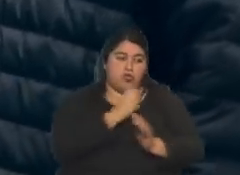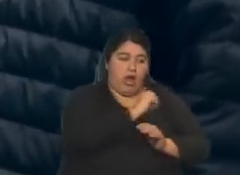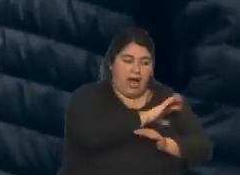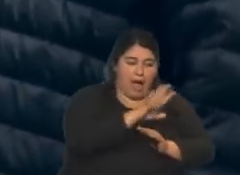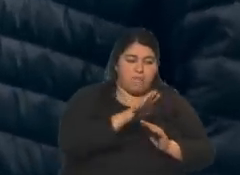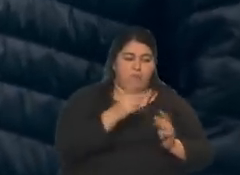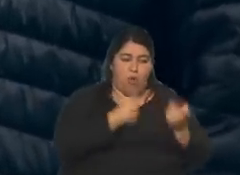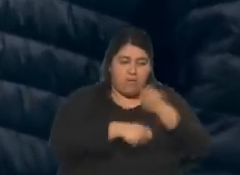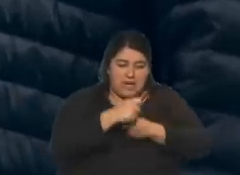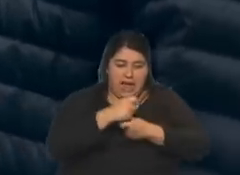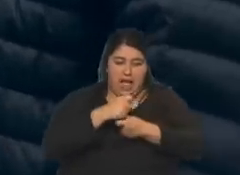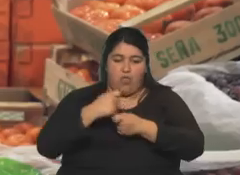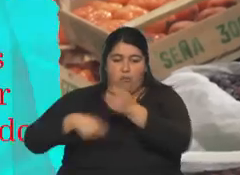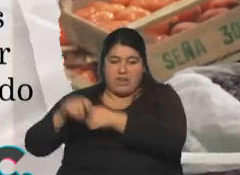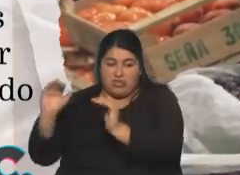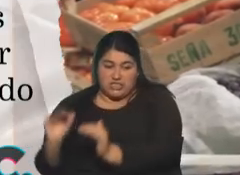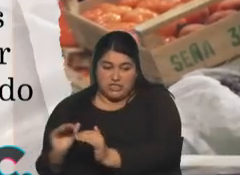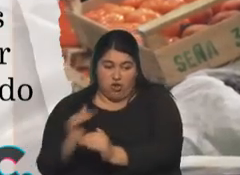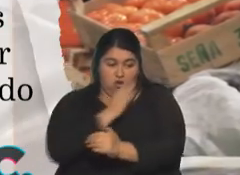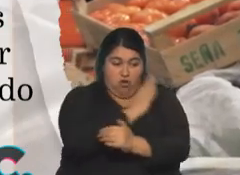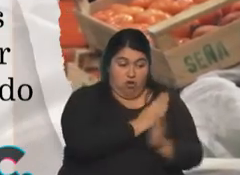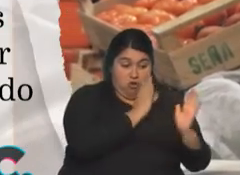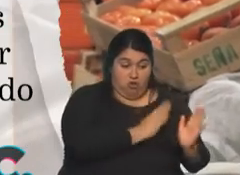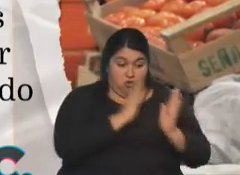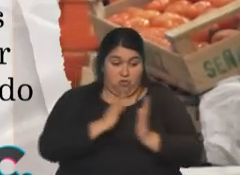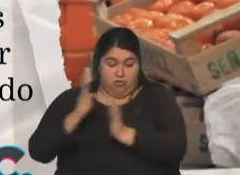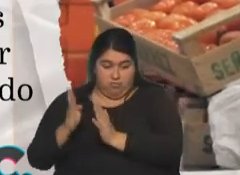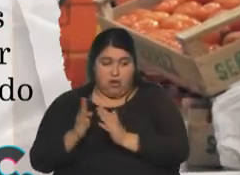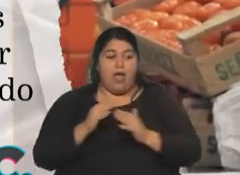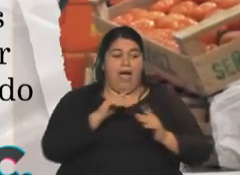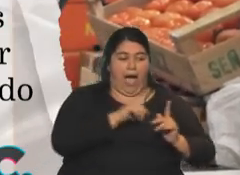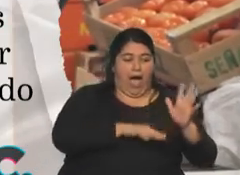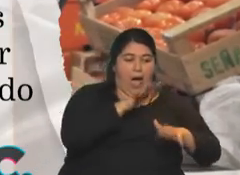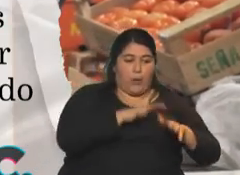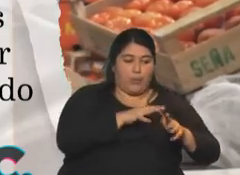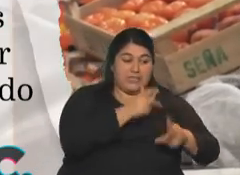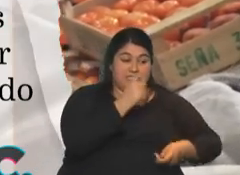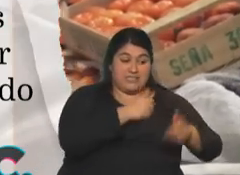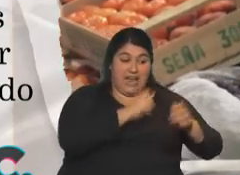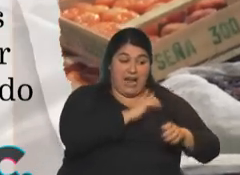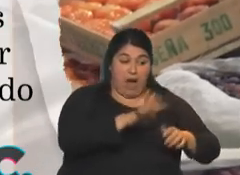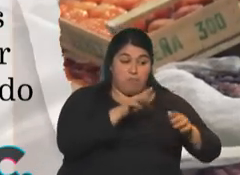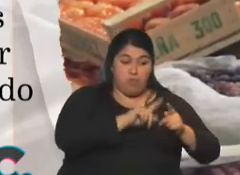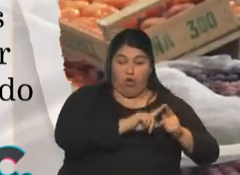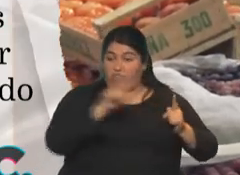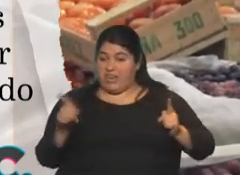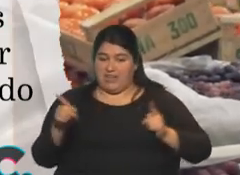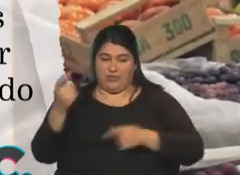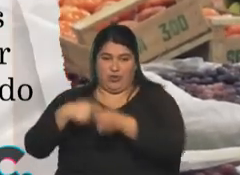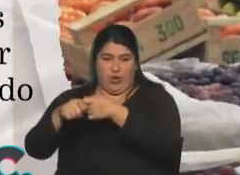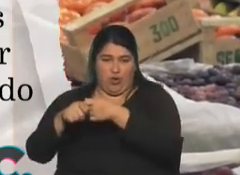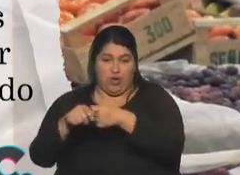mercado concentrador, mercado minorista, generar instancias directas del productor al consumidor que vayan también generando precios